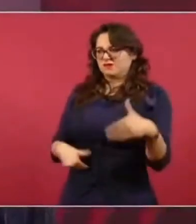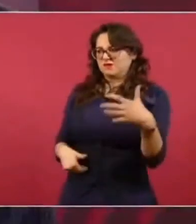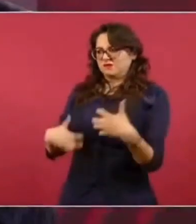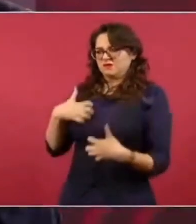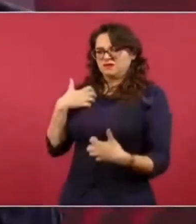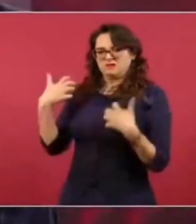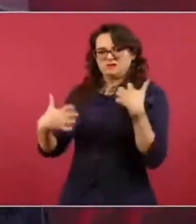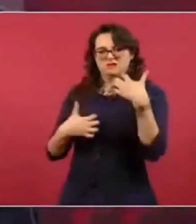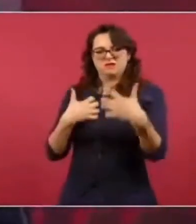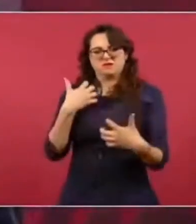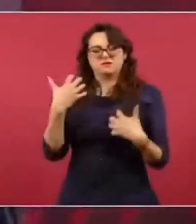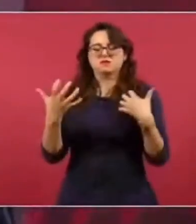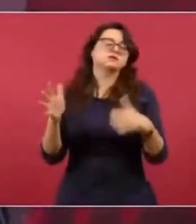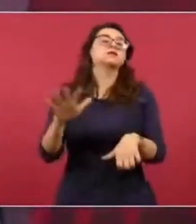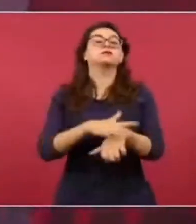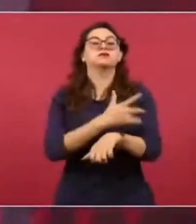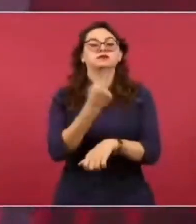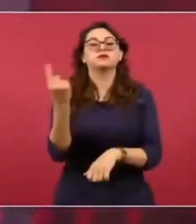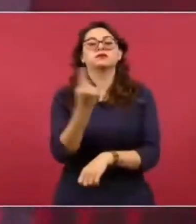Porque